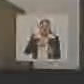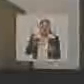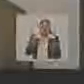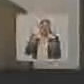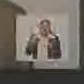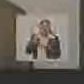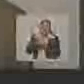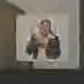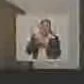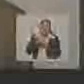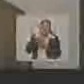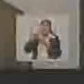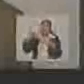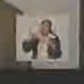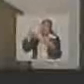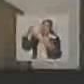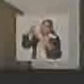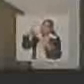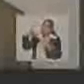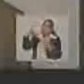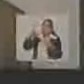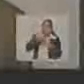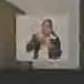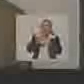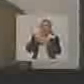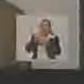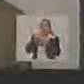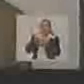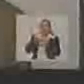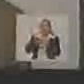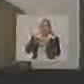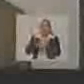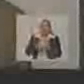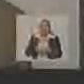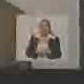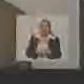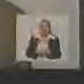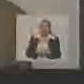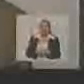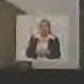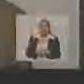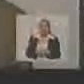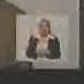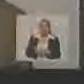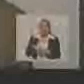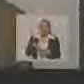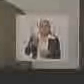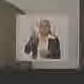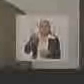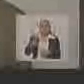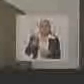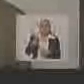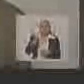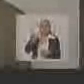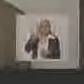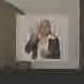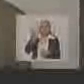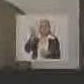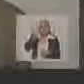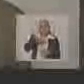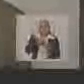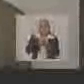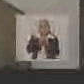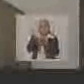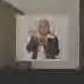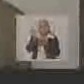coordinados simplemente para llegar a los objetivos del mejoramiento y bienestar general de la comunidad. No toleraremos una sola